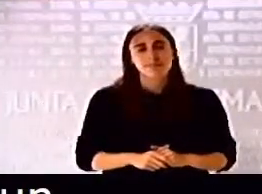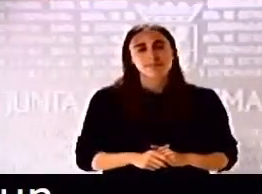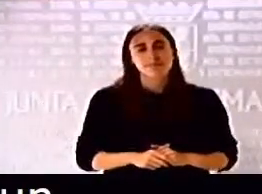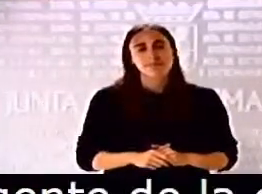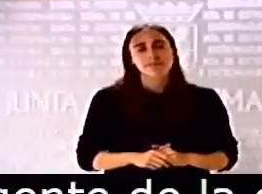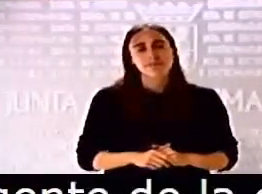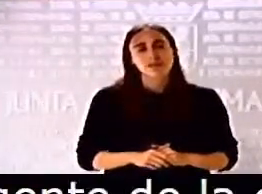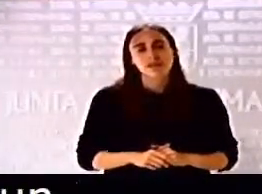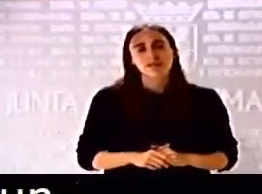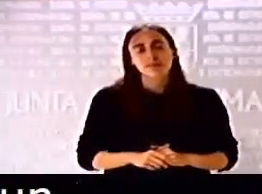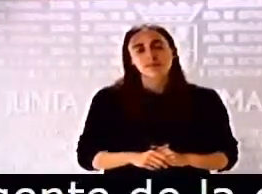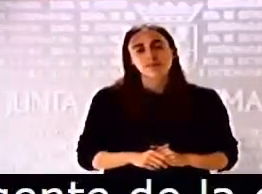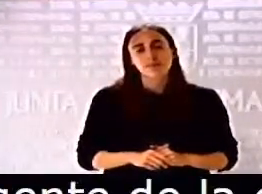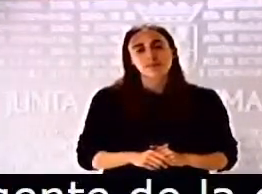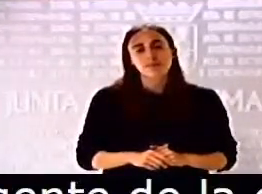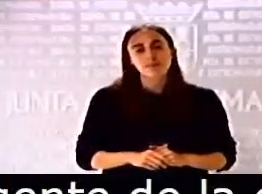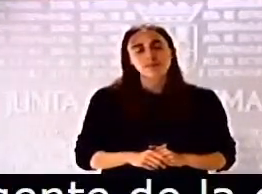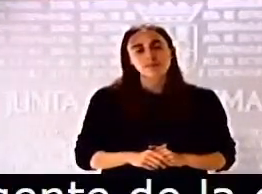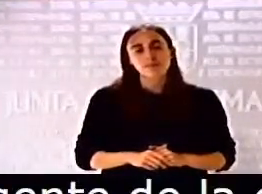Pero